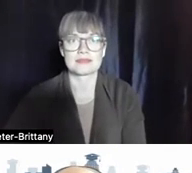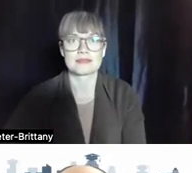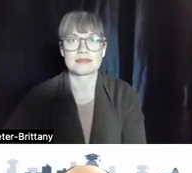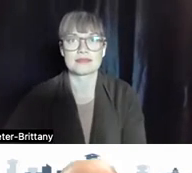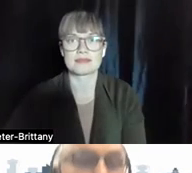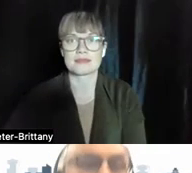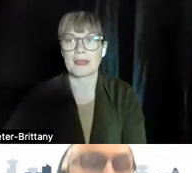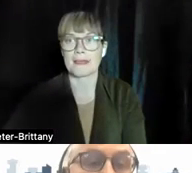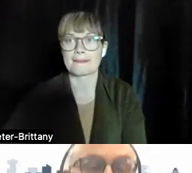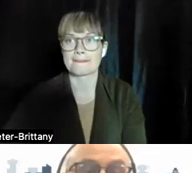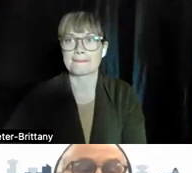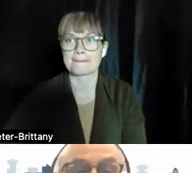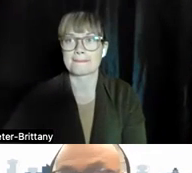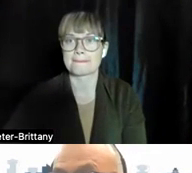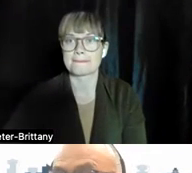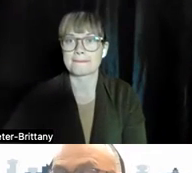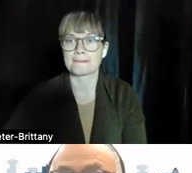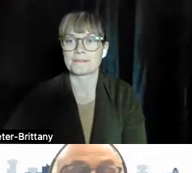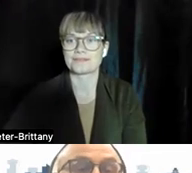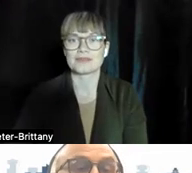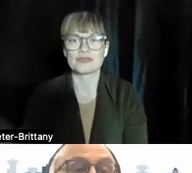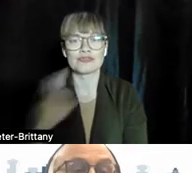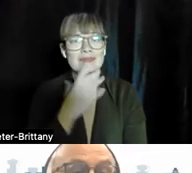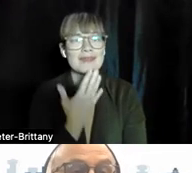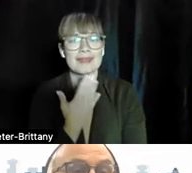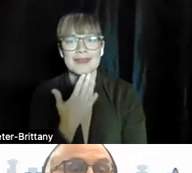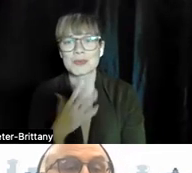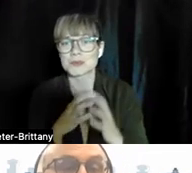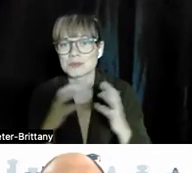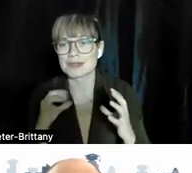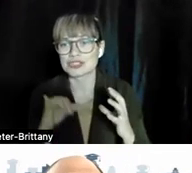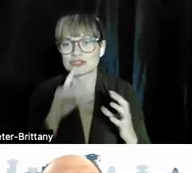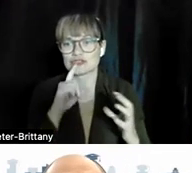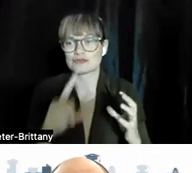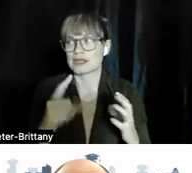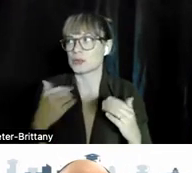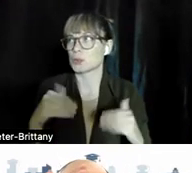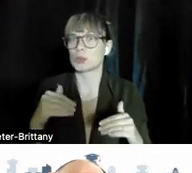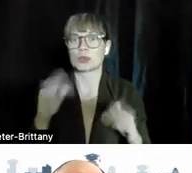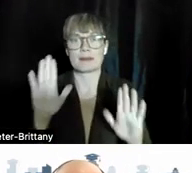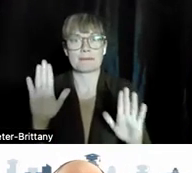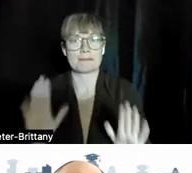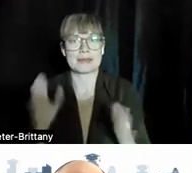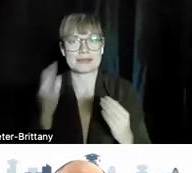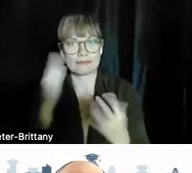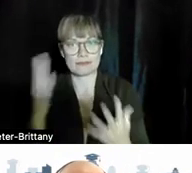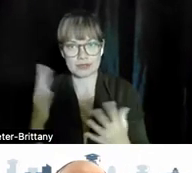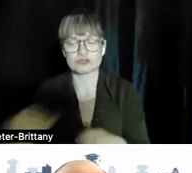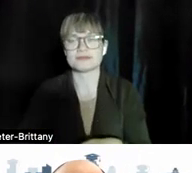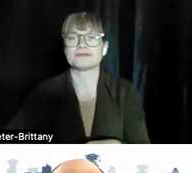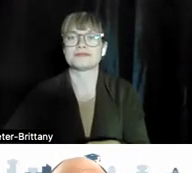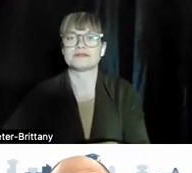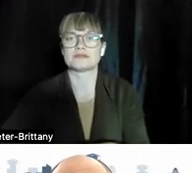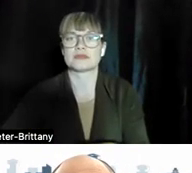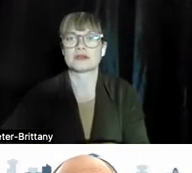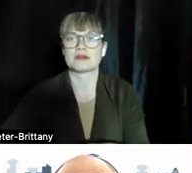haremos seguimiento. Se lo paso a la señora Saint Amant. Muchísimas gracias por esta información